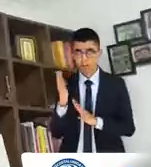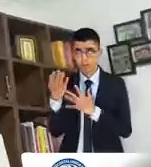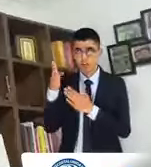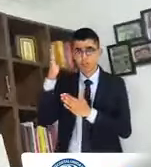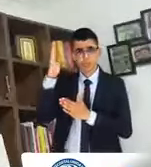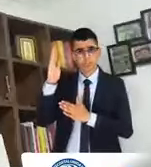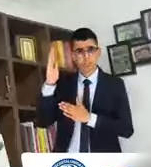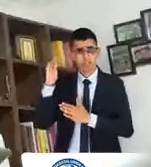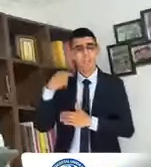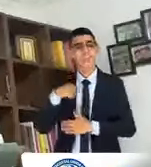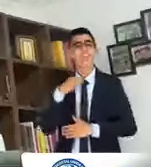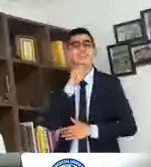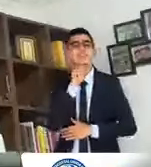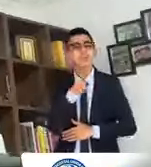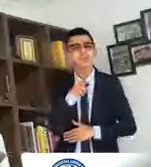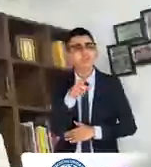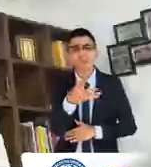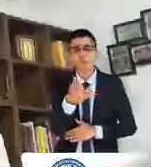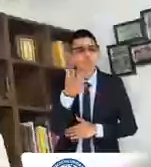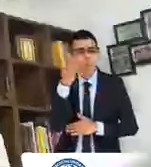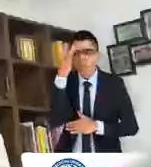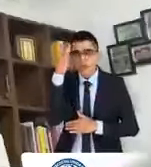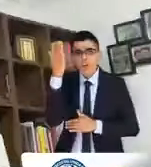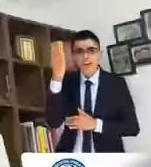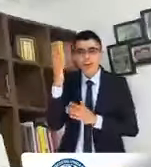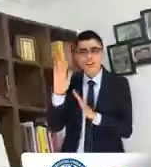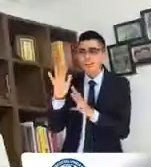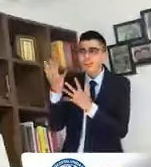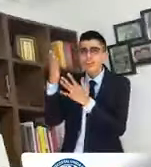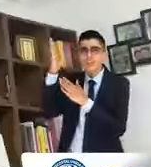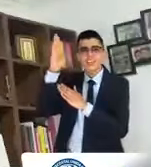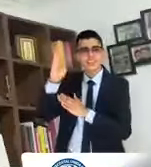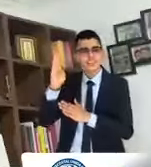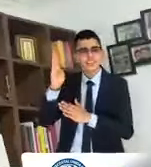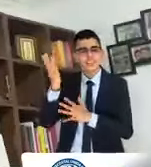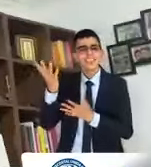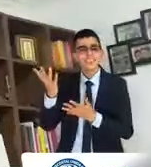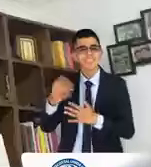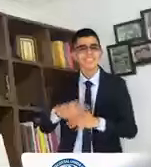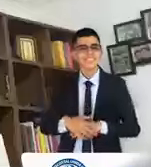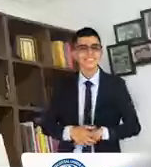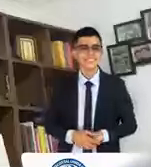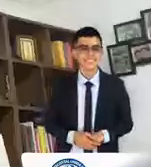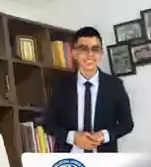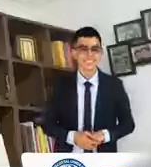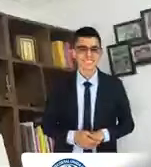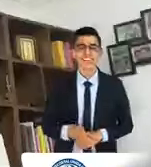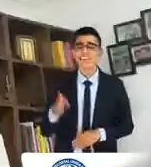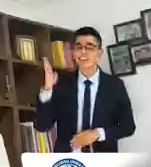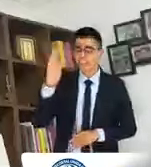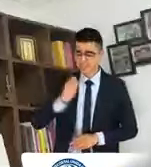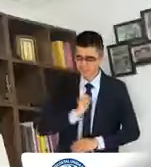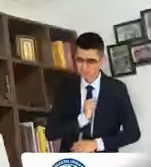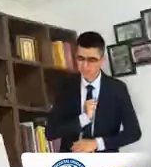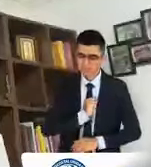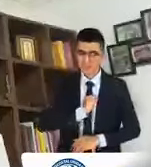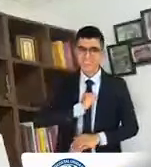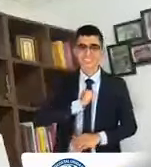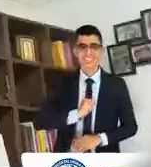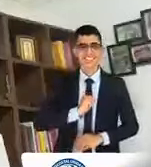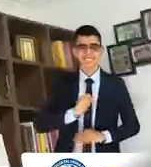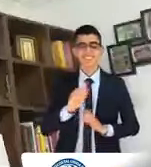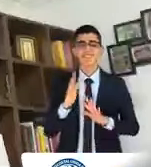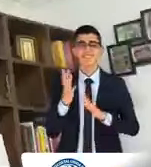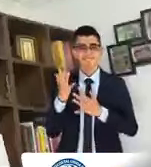Y yo te pregunto, ¿y tú por qué no lo alabas? Este Dios merece la alabanza.